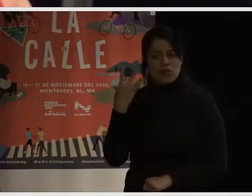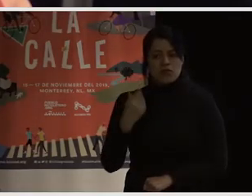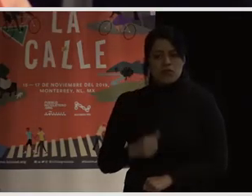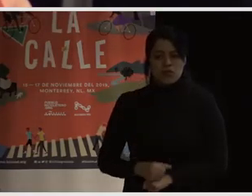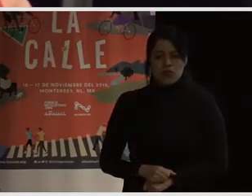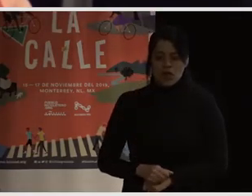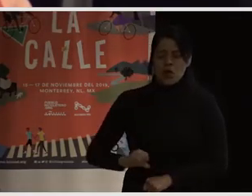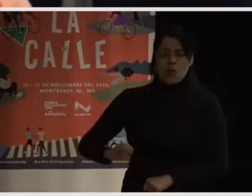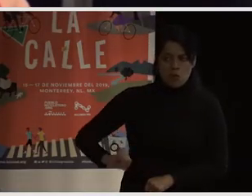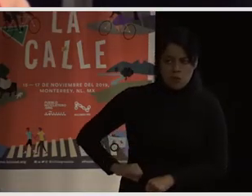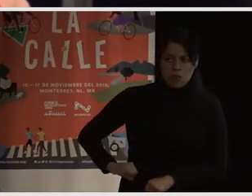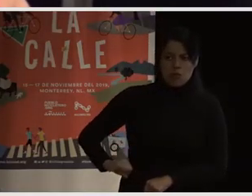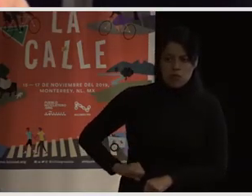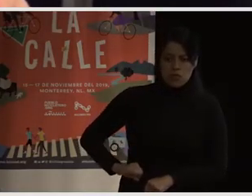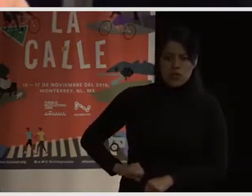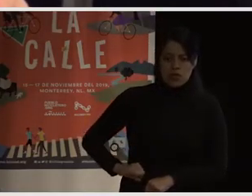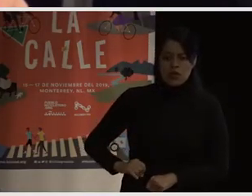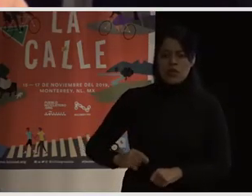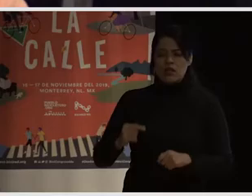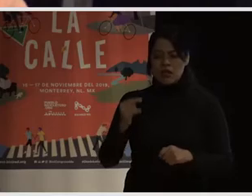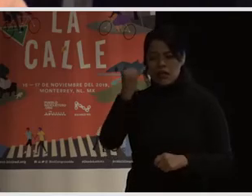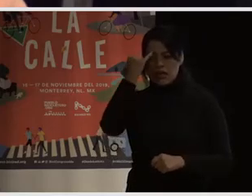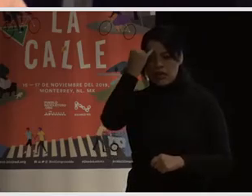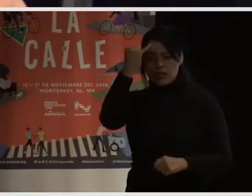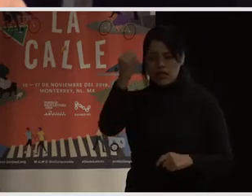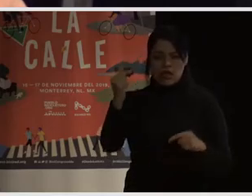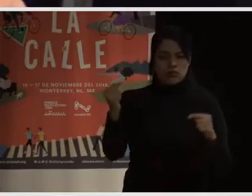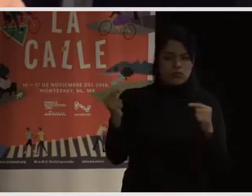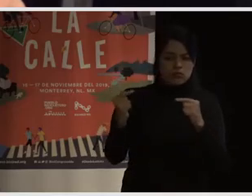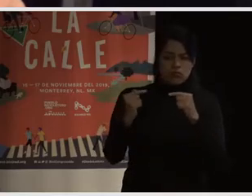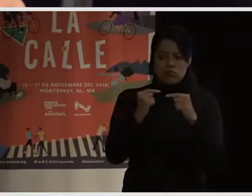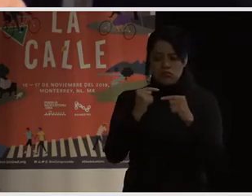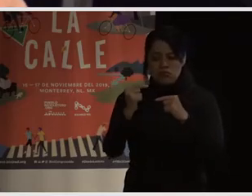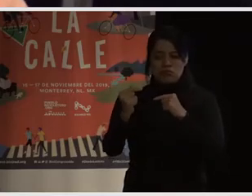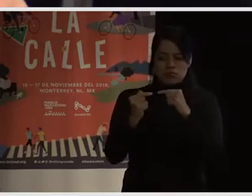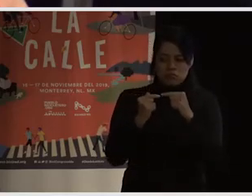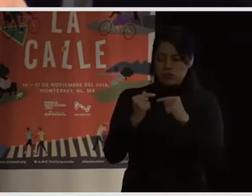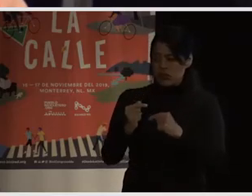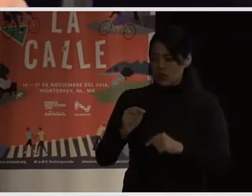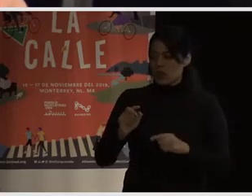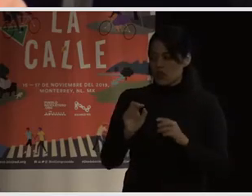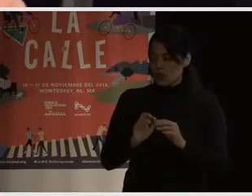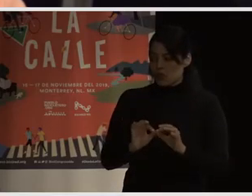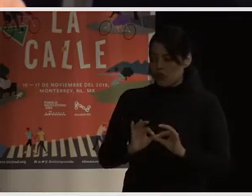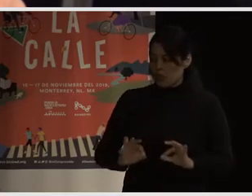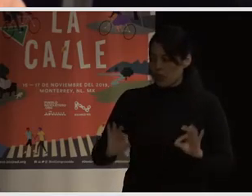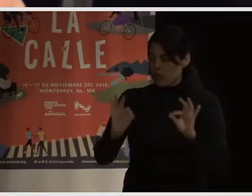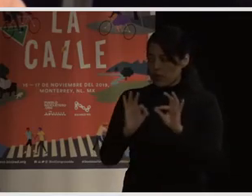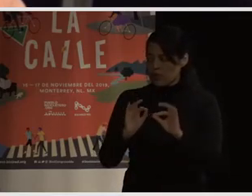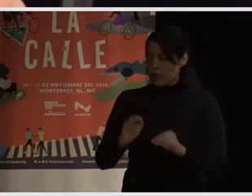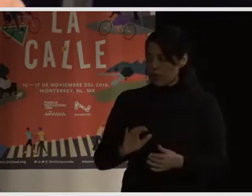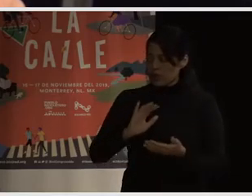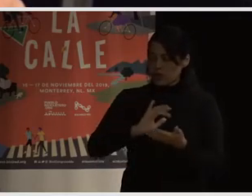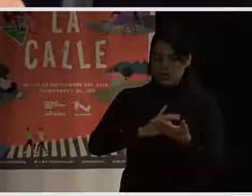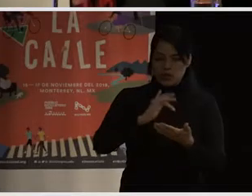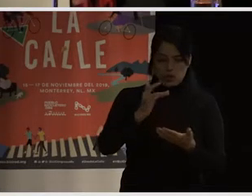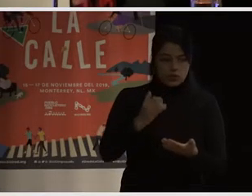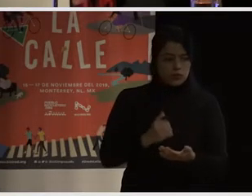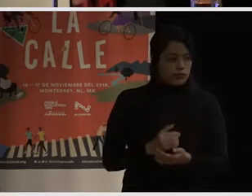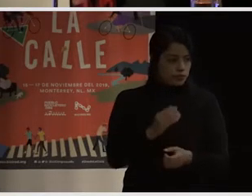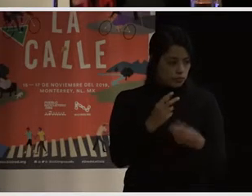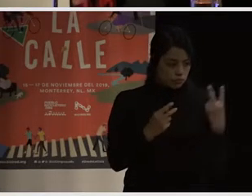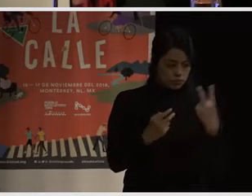muy interesantes y es un intercambio de ideas muy valioso para nosotros entonces este agradeciendo al compañero ya la